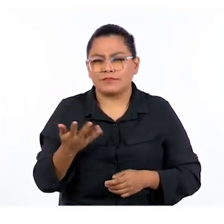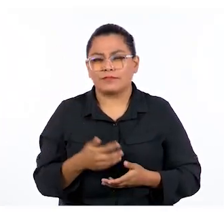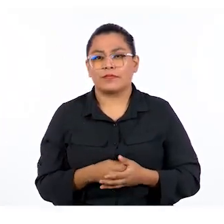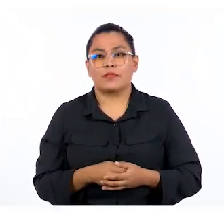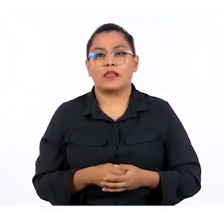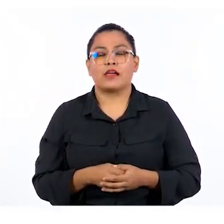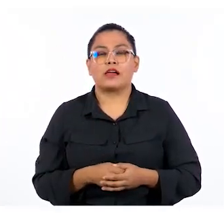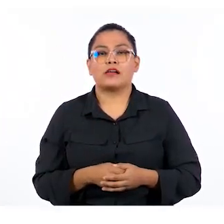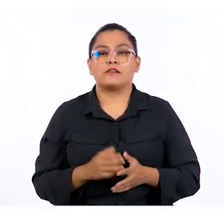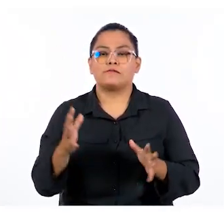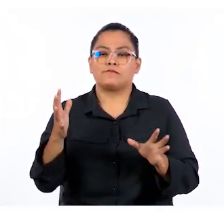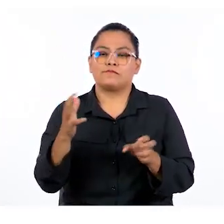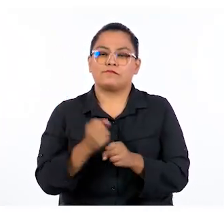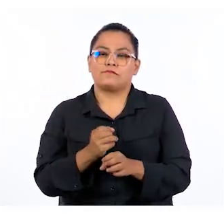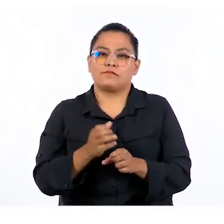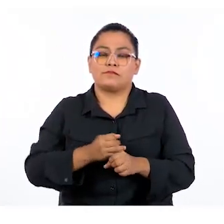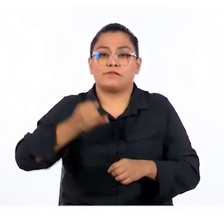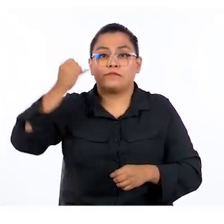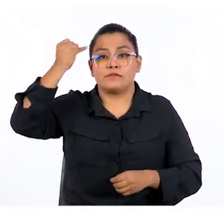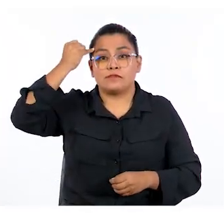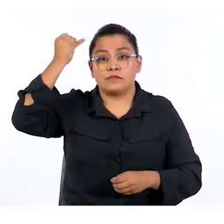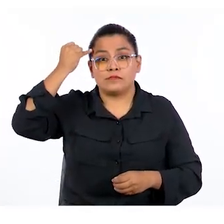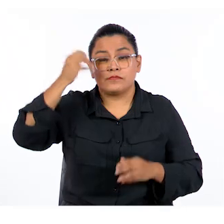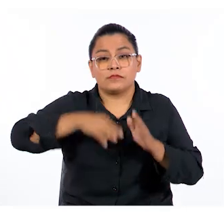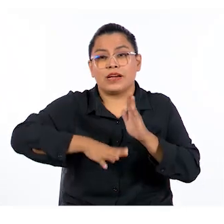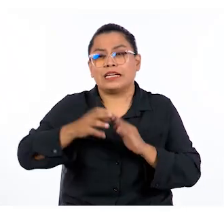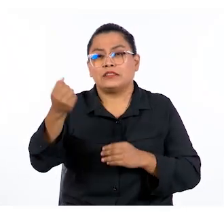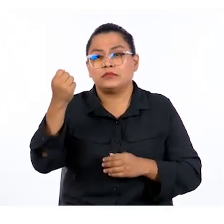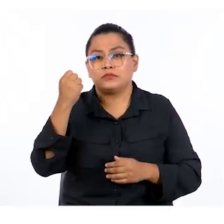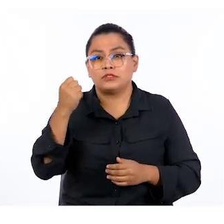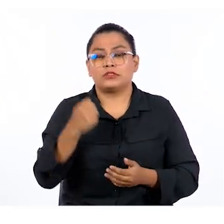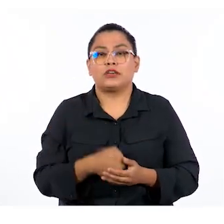en resumir las ideas principales,